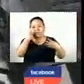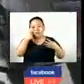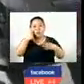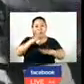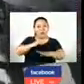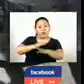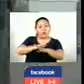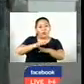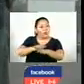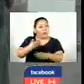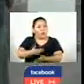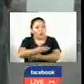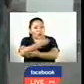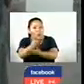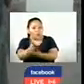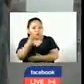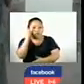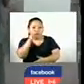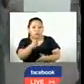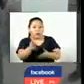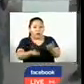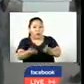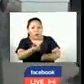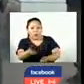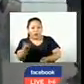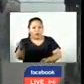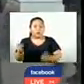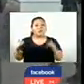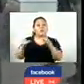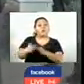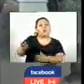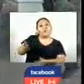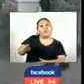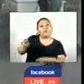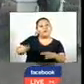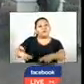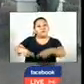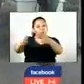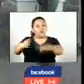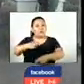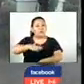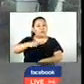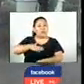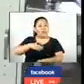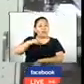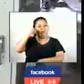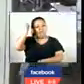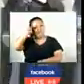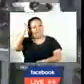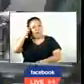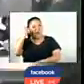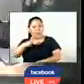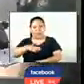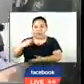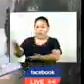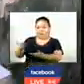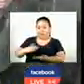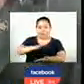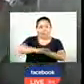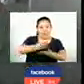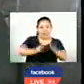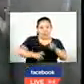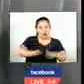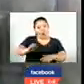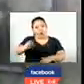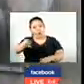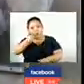contra la incautación arbitraria de la propiedad y la policía fronteriza ha recibido críticas por apoderarse de computadoras y teléfonos sin